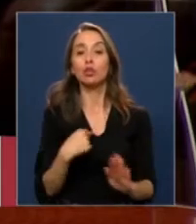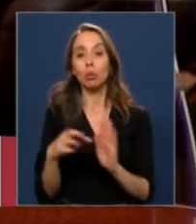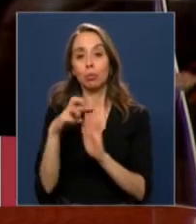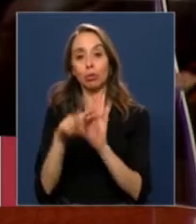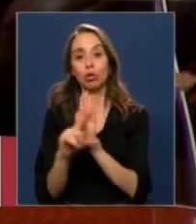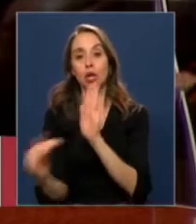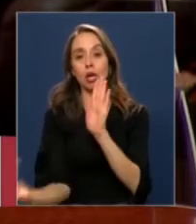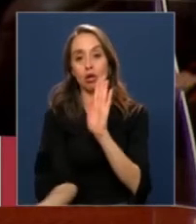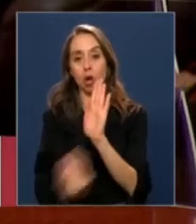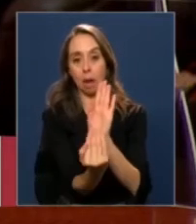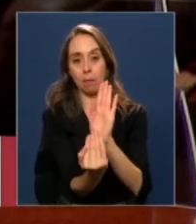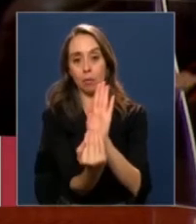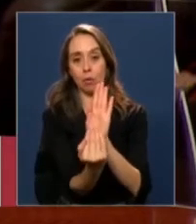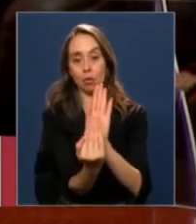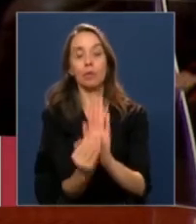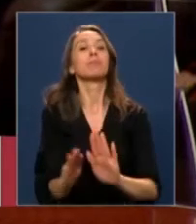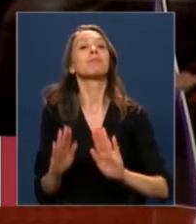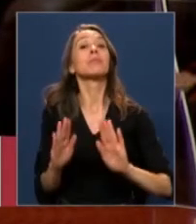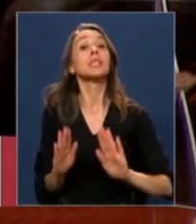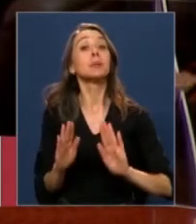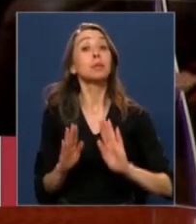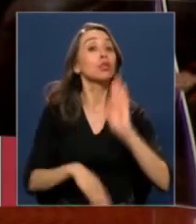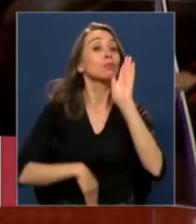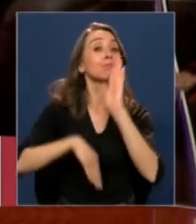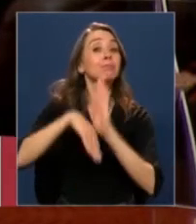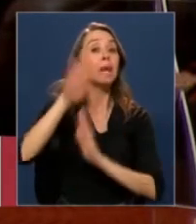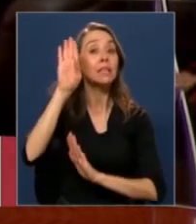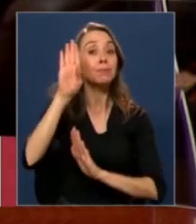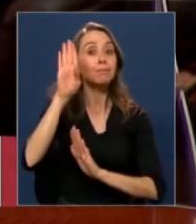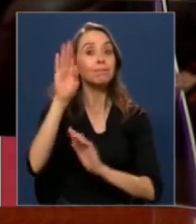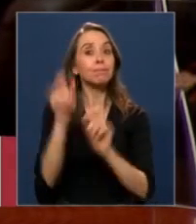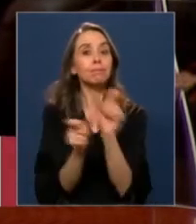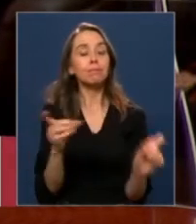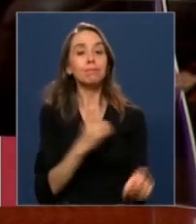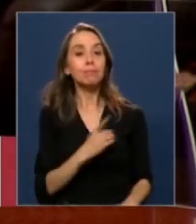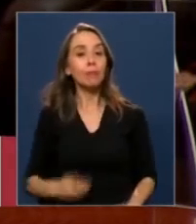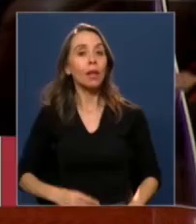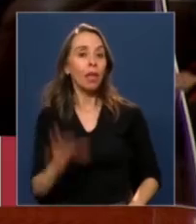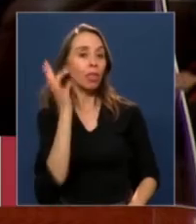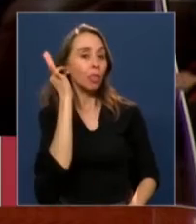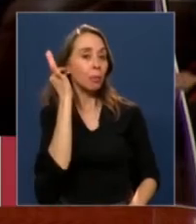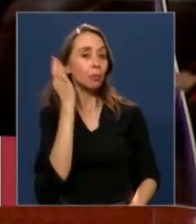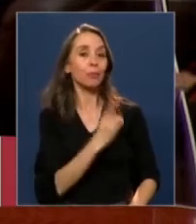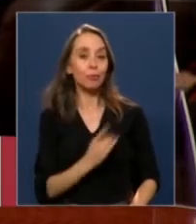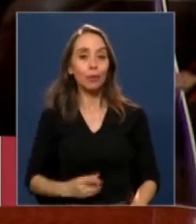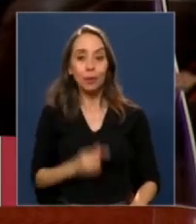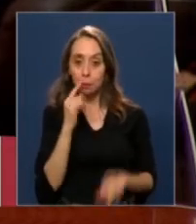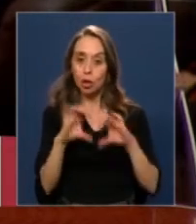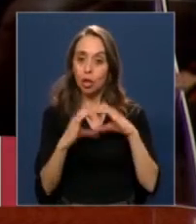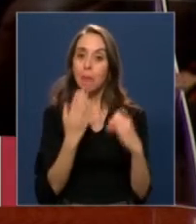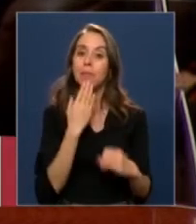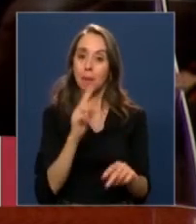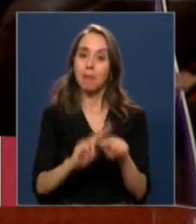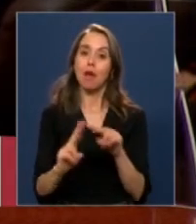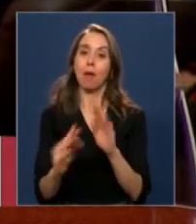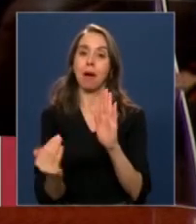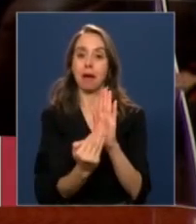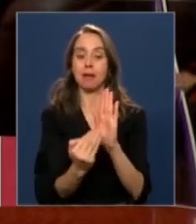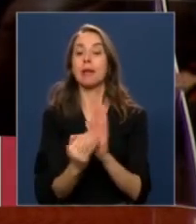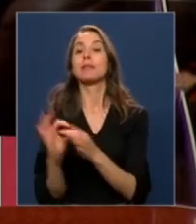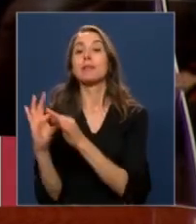apoyé a este proyecto de ley y espero que la mayoría de diputadas diputados de esta cámara también lo haga gracias